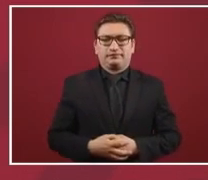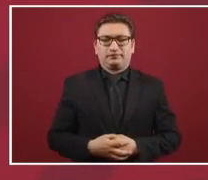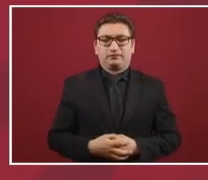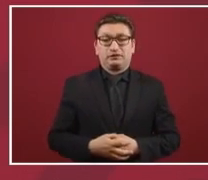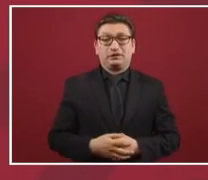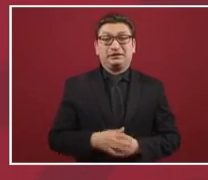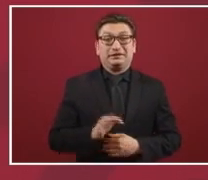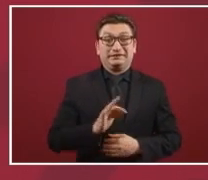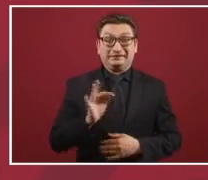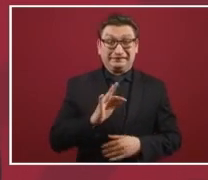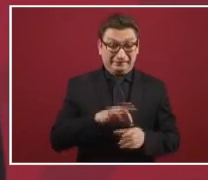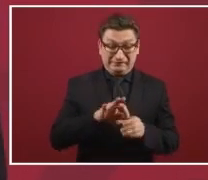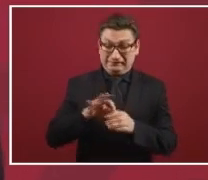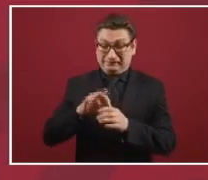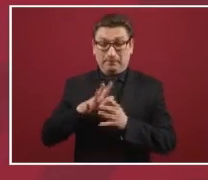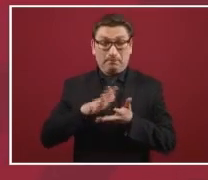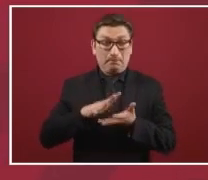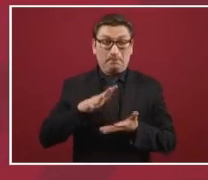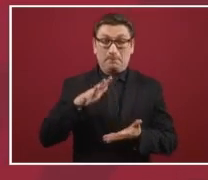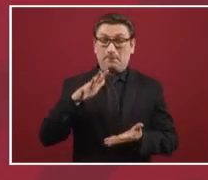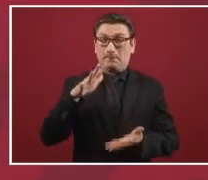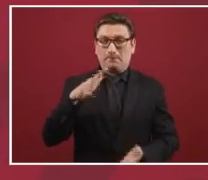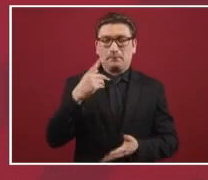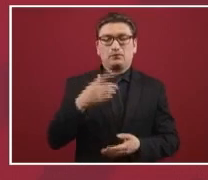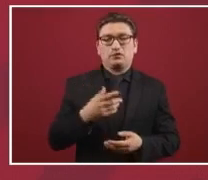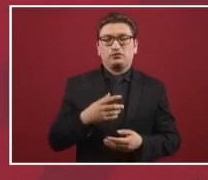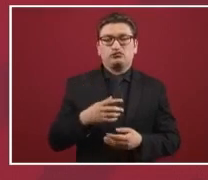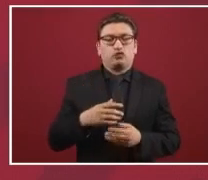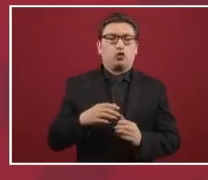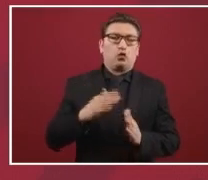se hubiese logrado la mayoría en el Congreso,